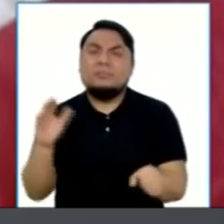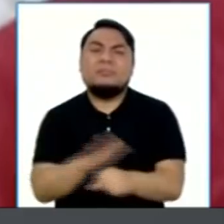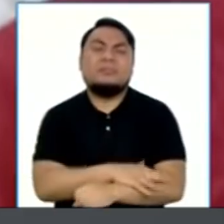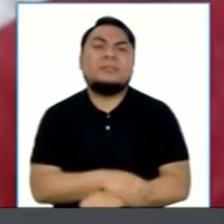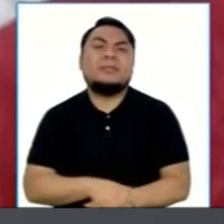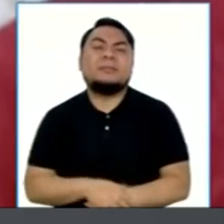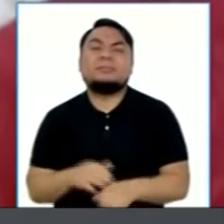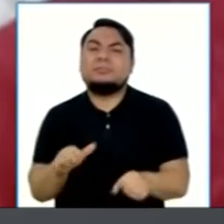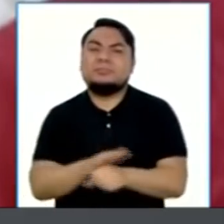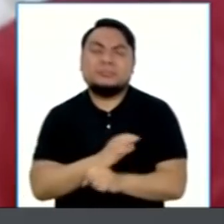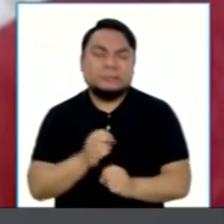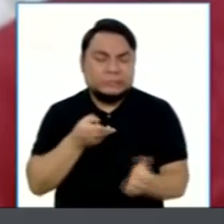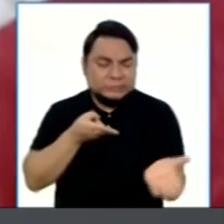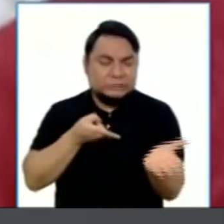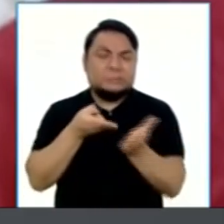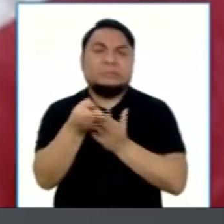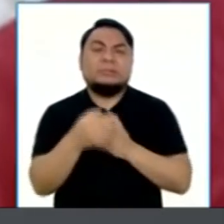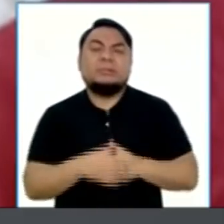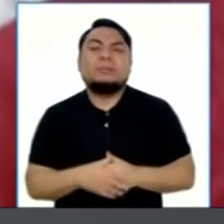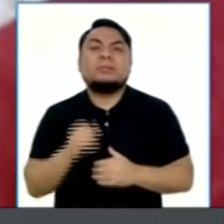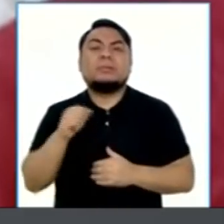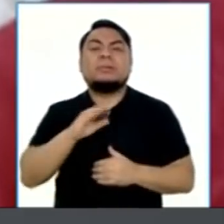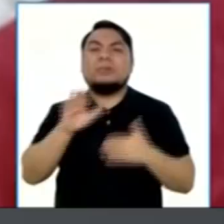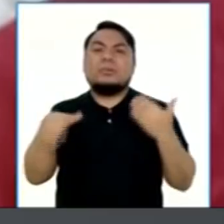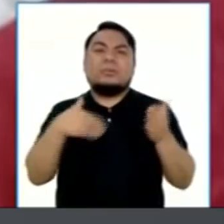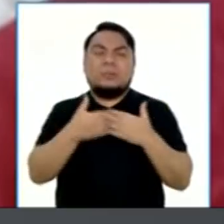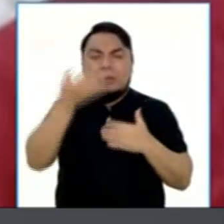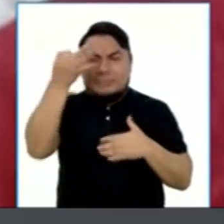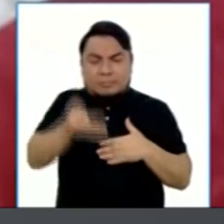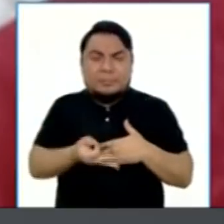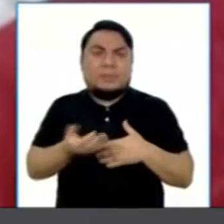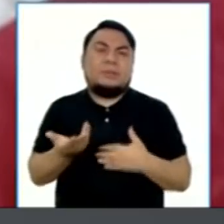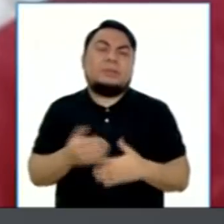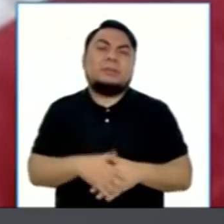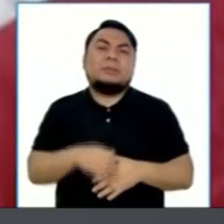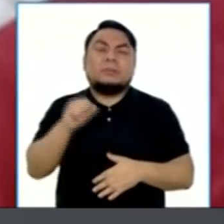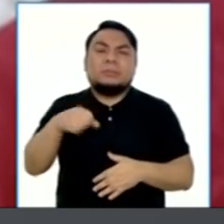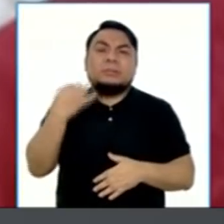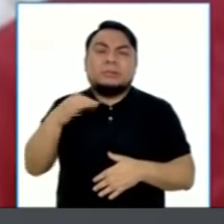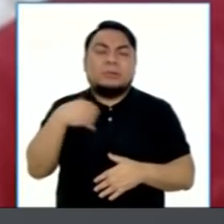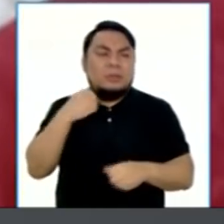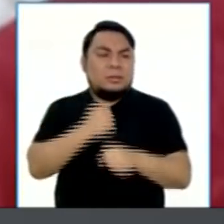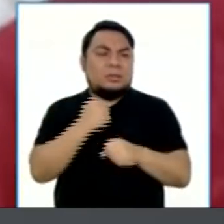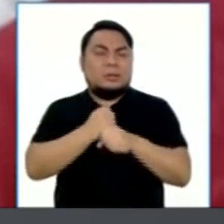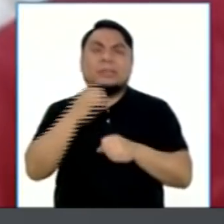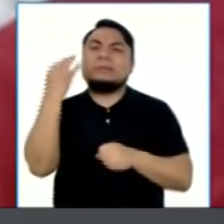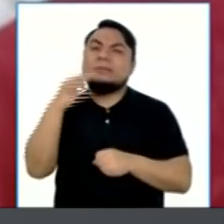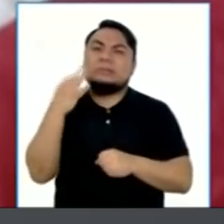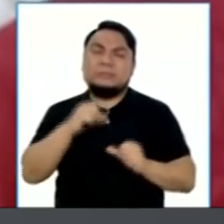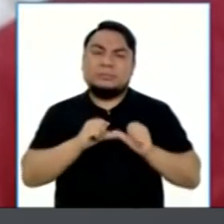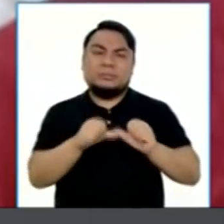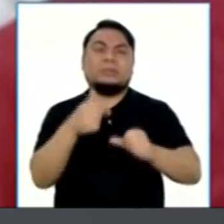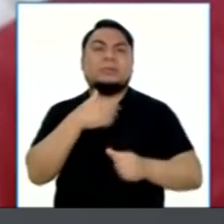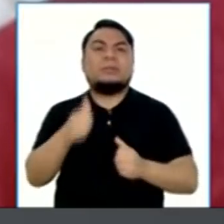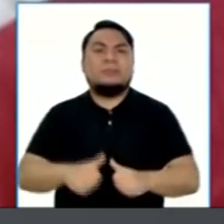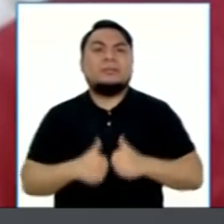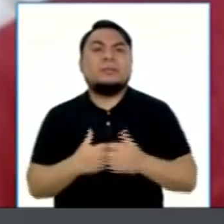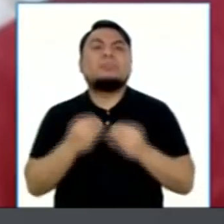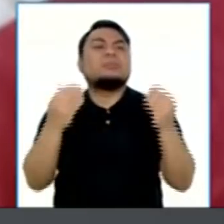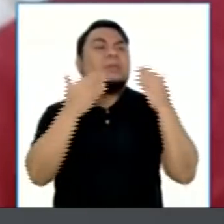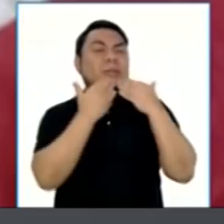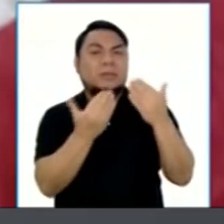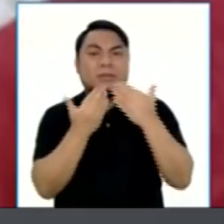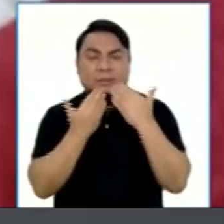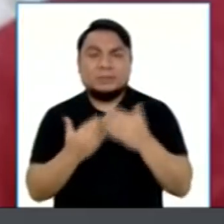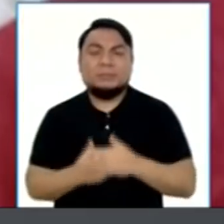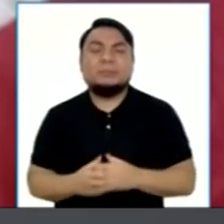total sinceridad y con la veracidad con que hemos actuado siempre en nuestra vida.